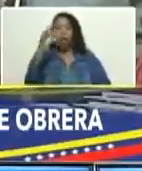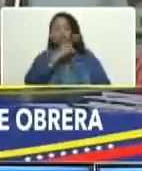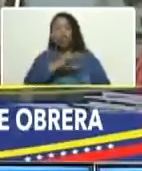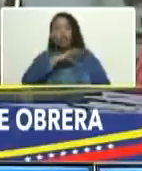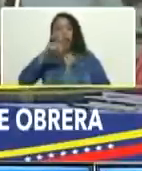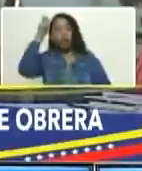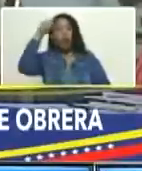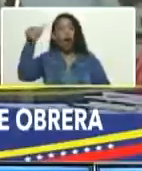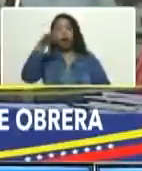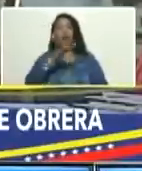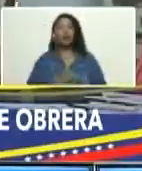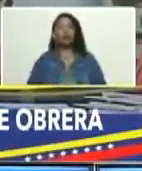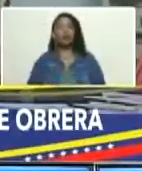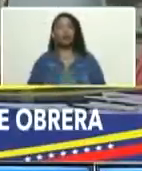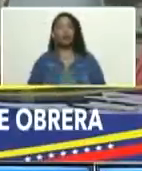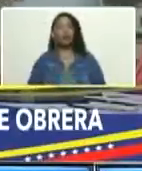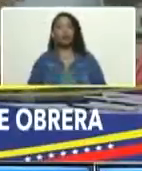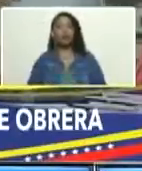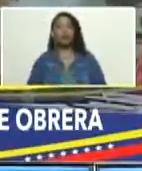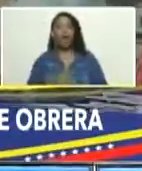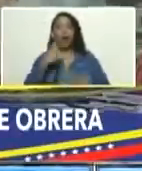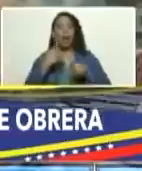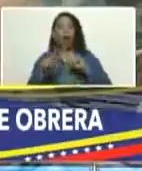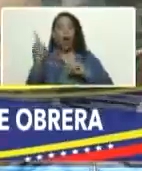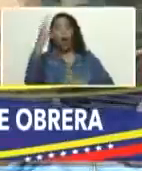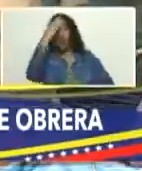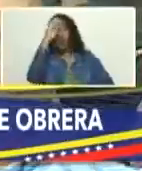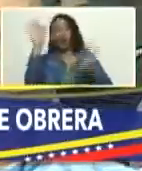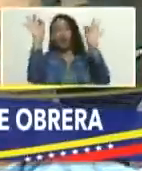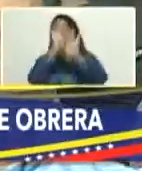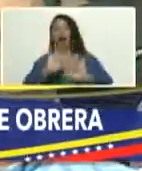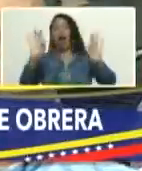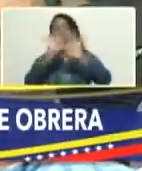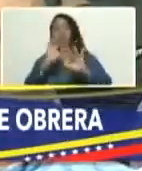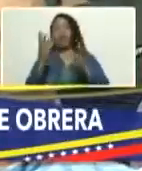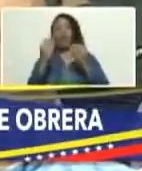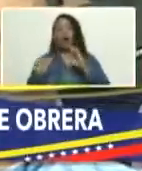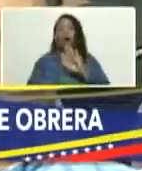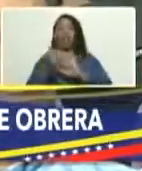pueblo. Pero sin lugar a dudas hay cosas que se han afectado.